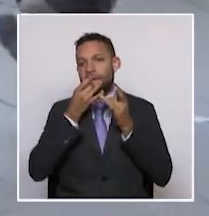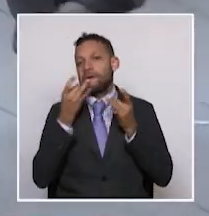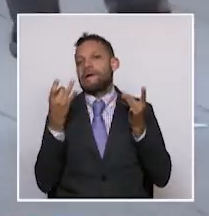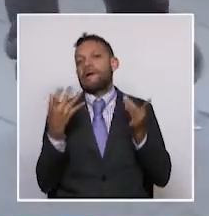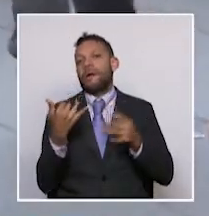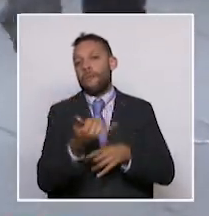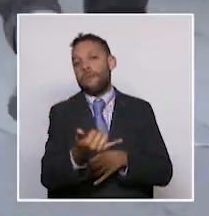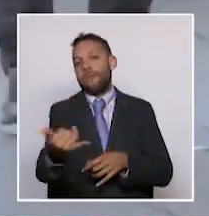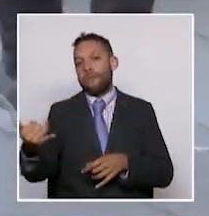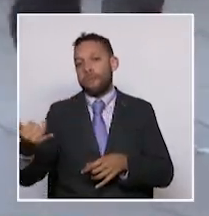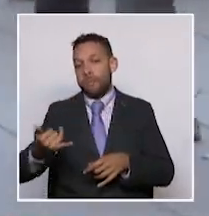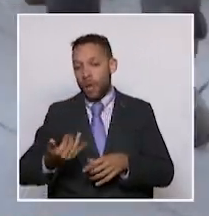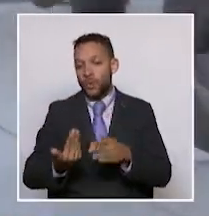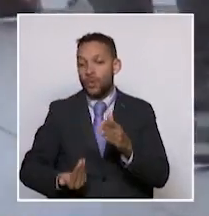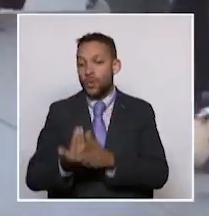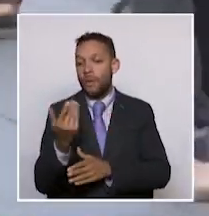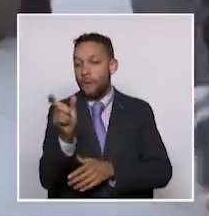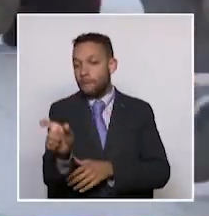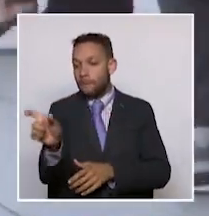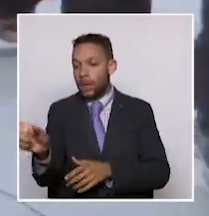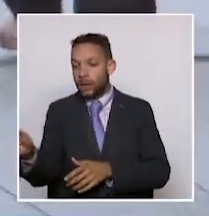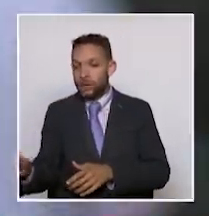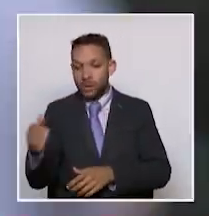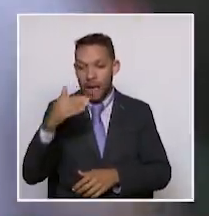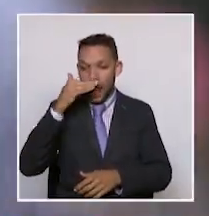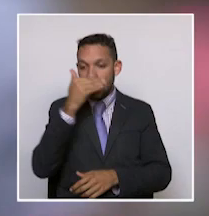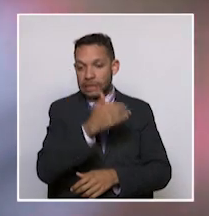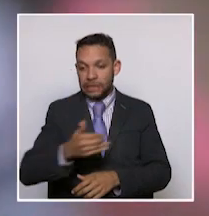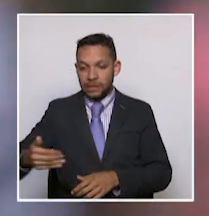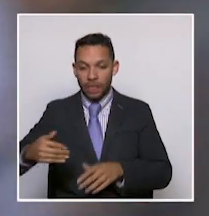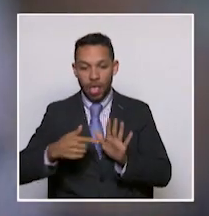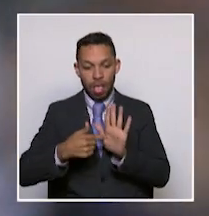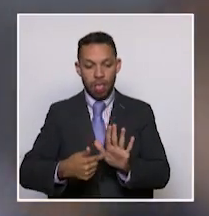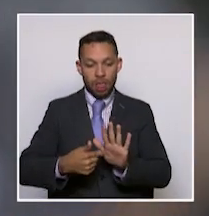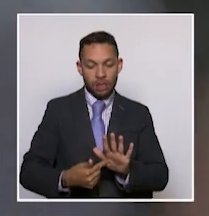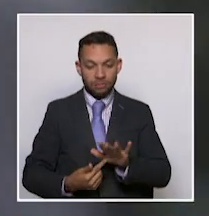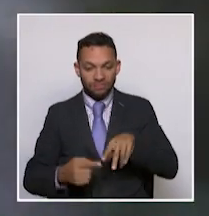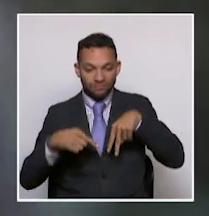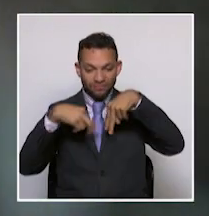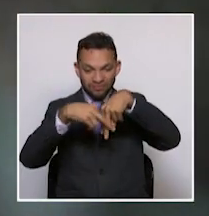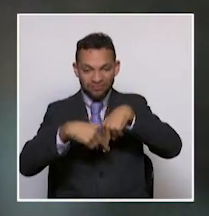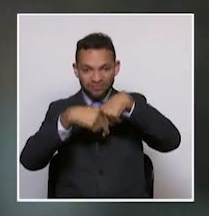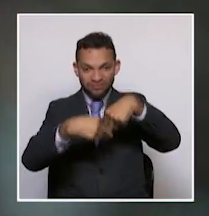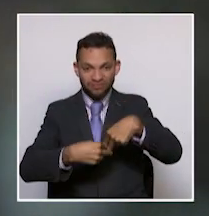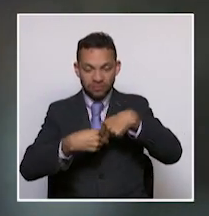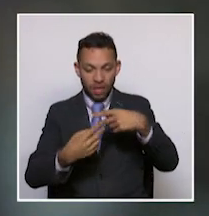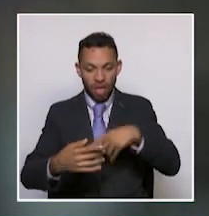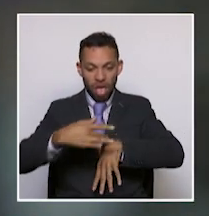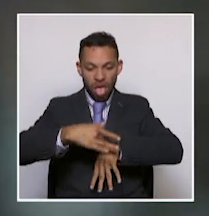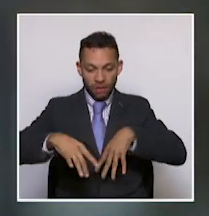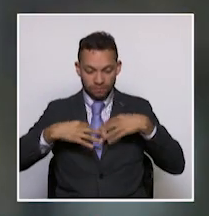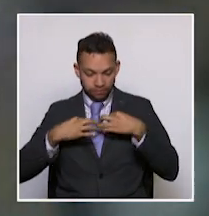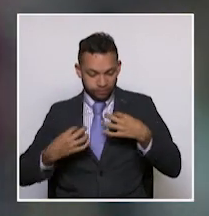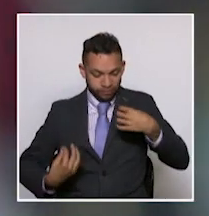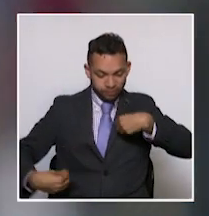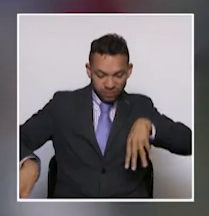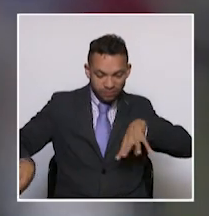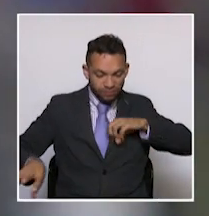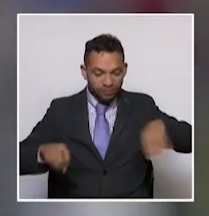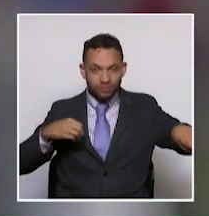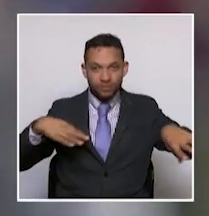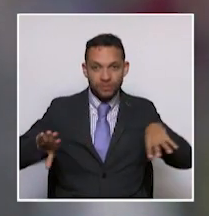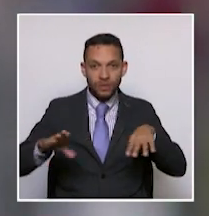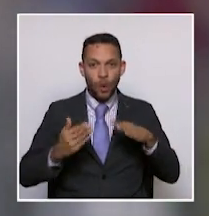bajo una nueva modalidad, atrayendo menores de edad con espectáculos de striptease. Recientemente en Manizales, estuvieron repartiendo volantes para una